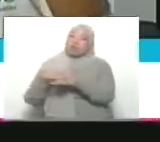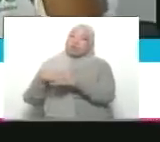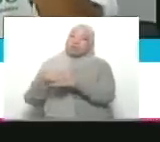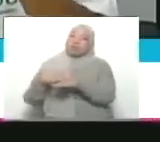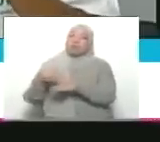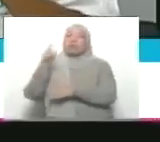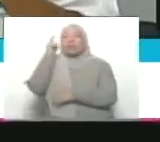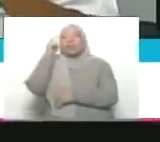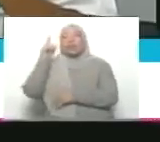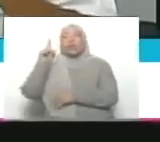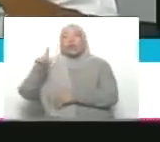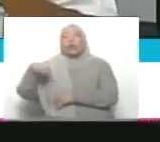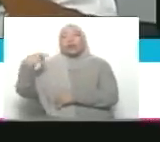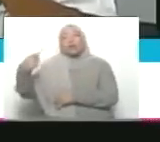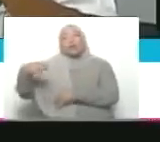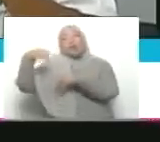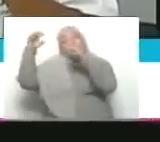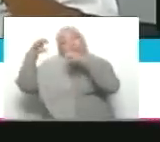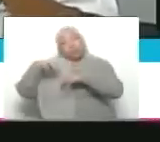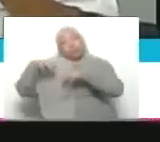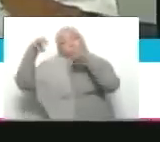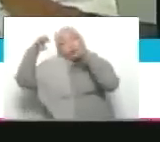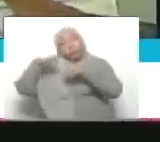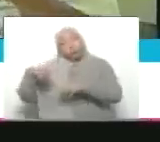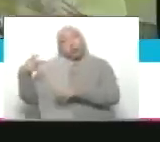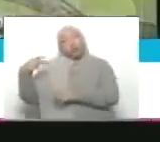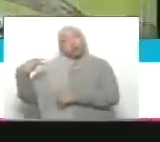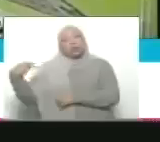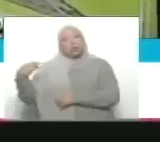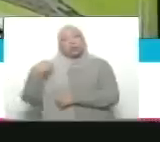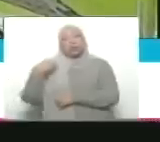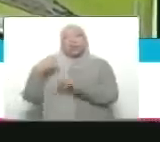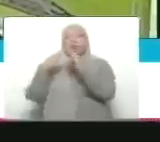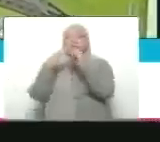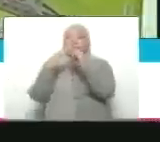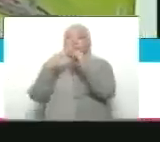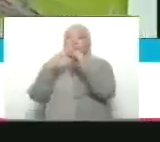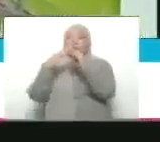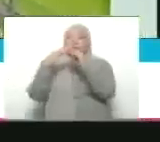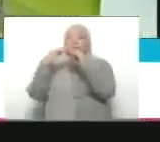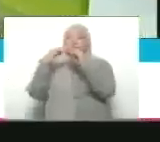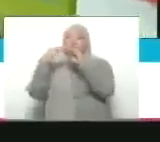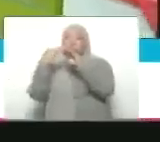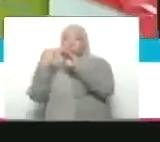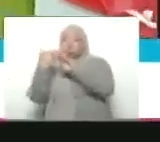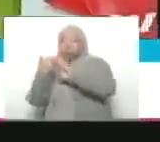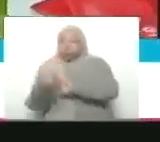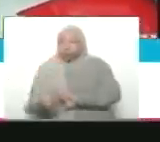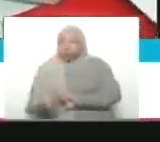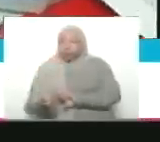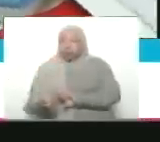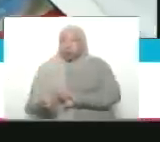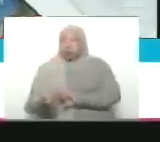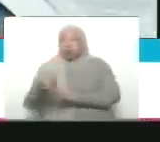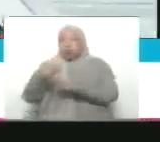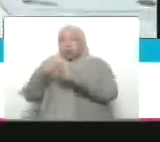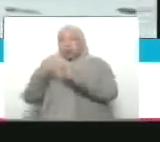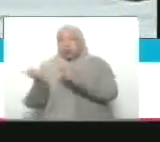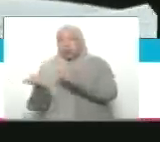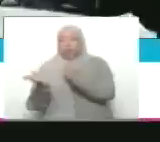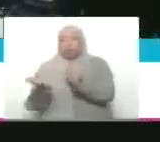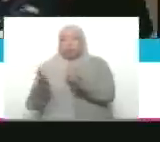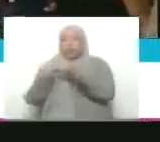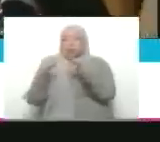días después de la tragedia de la este tejería mi vivienda sufrió pérdida se vino la pared se vino el